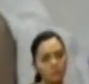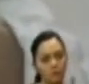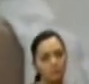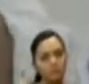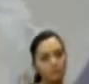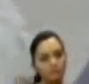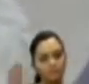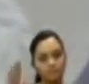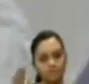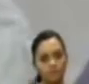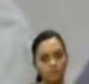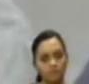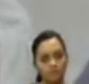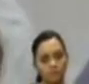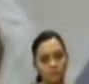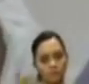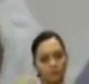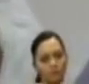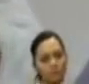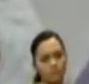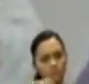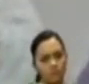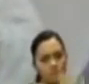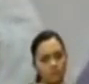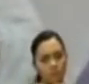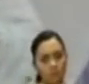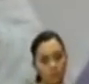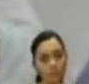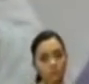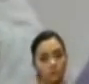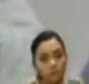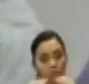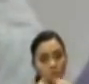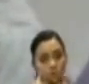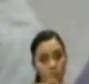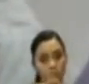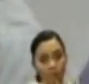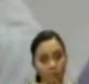mitigar, minimizar los costos y lo estamos haciendo muy bien, a tal punto que todavía tenemos